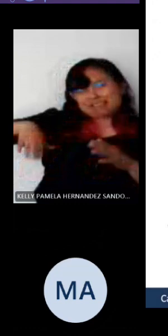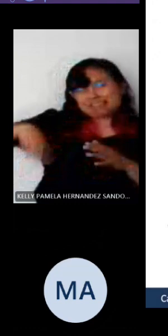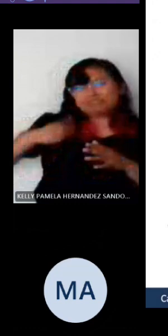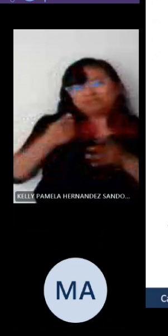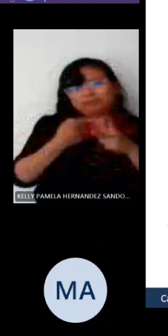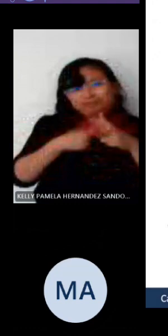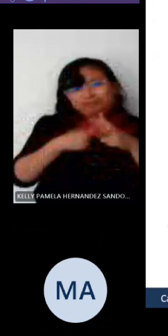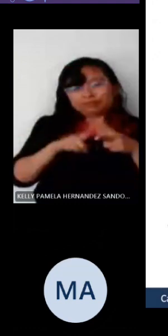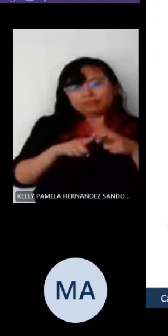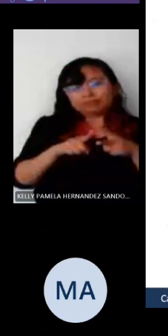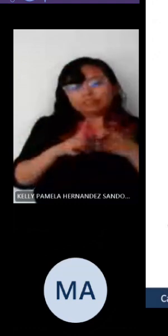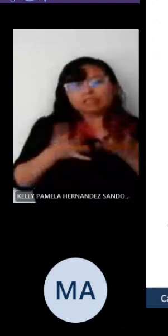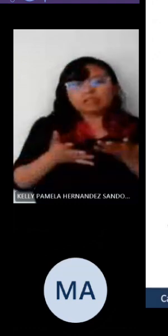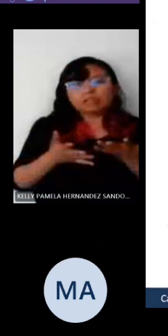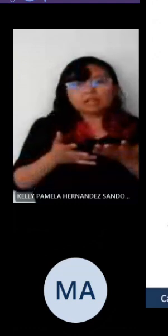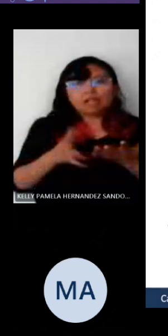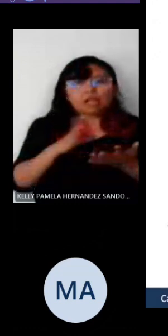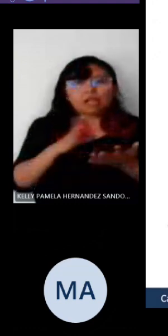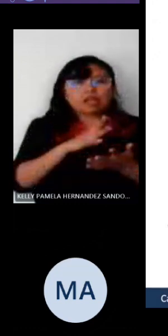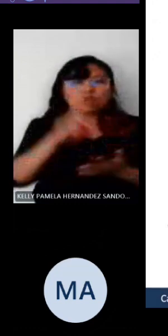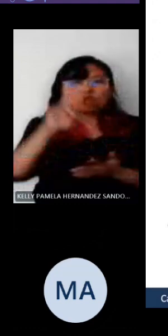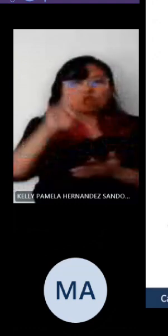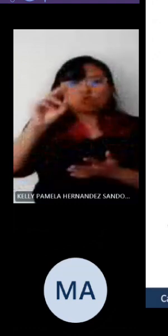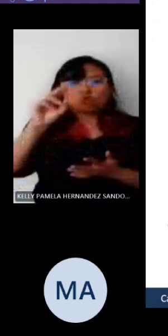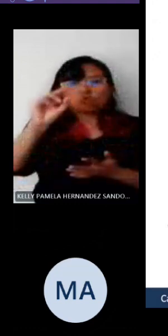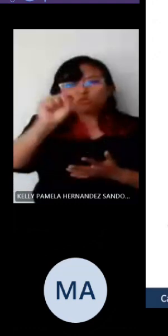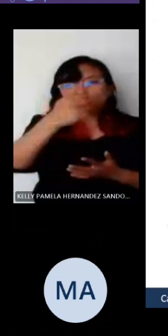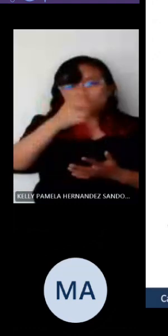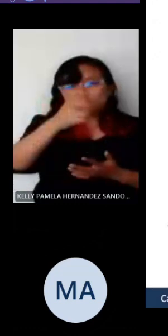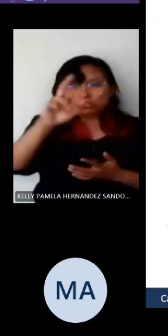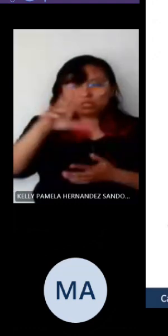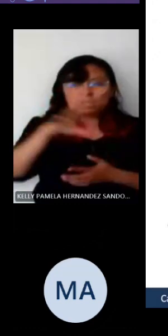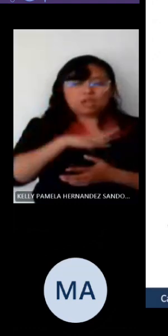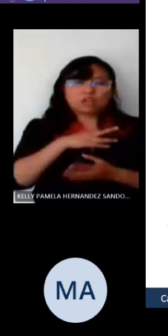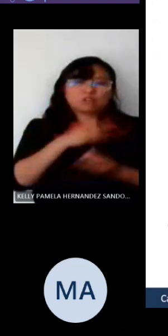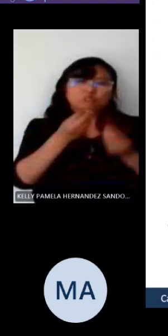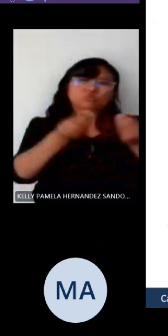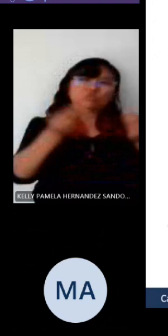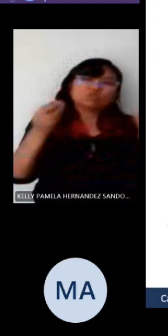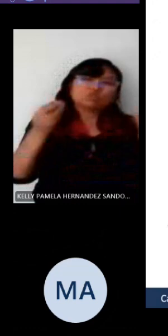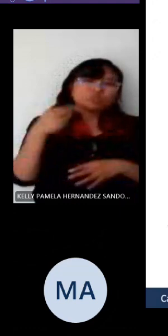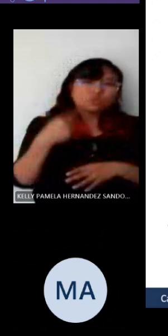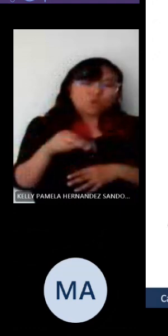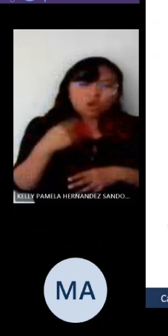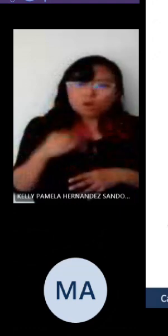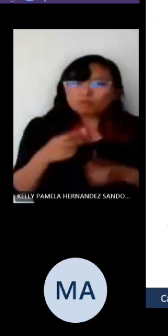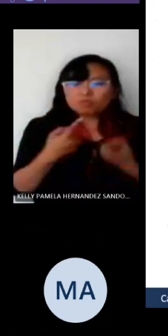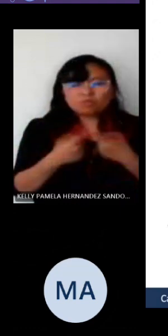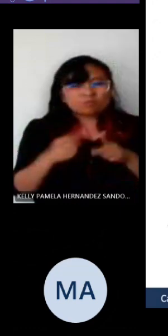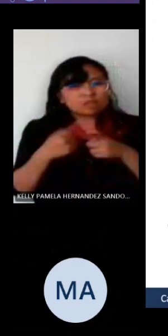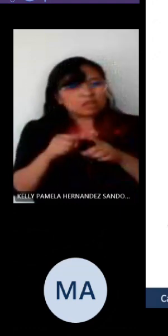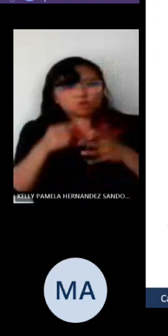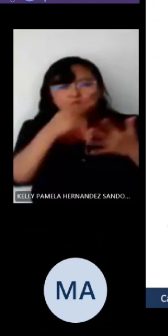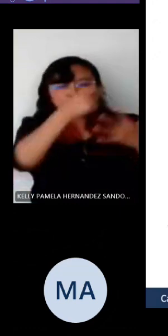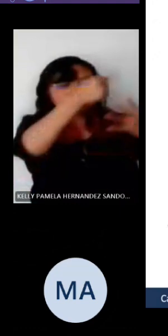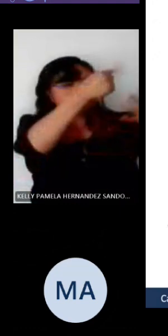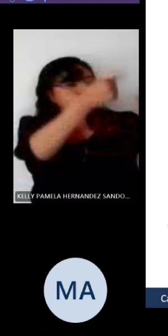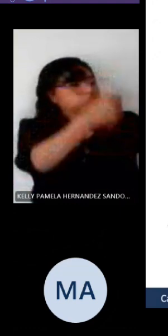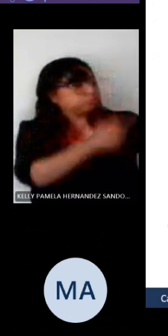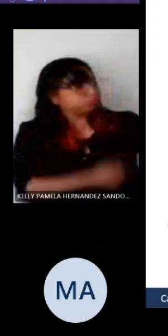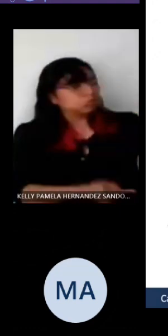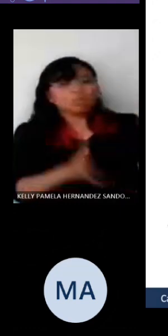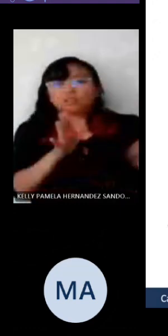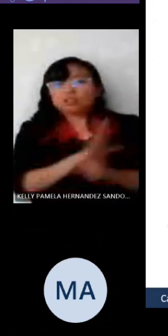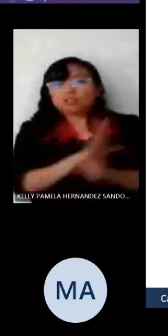la descripción de Usher y por eso es que son tantos nombres y tantas subclasificaciones porque pues se había intentado